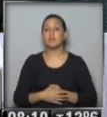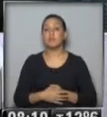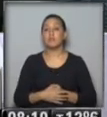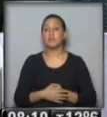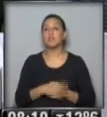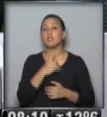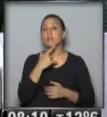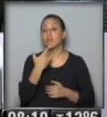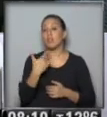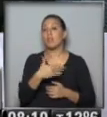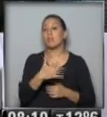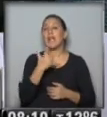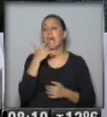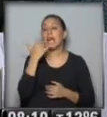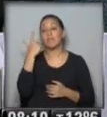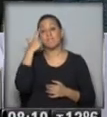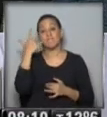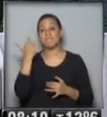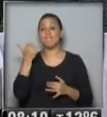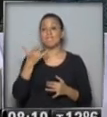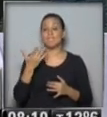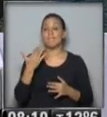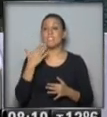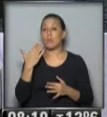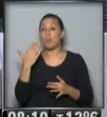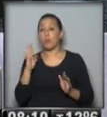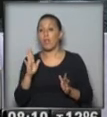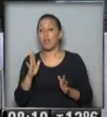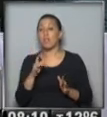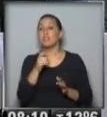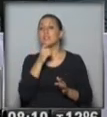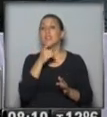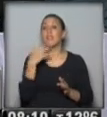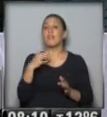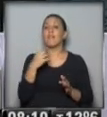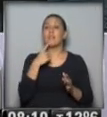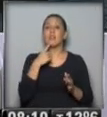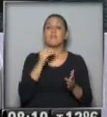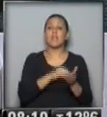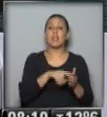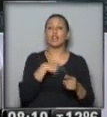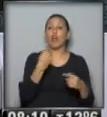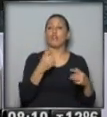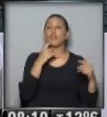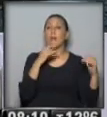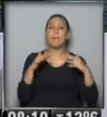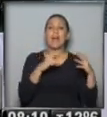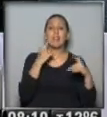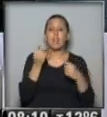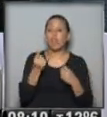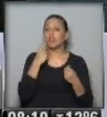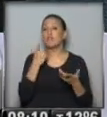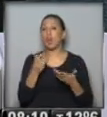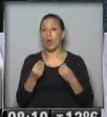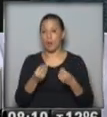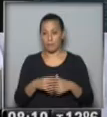esperanzador si se quiere si de alguna manera tiene que sumar otros partidos y demás lo cierto es que bueno